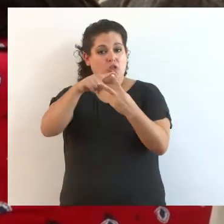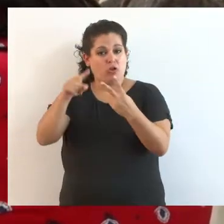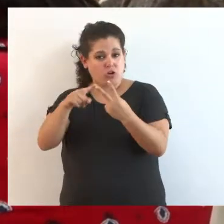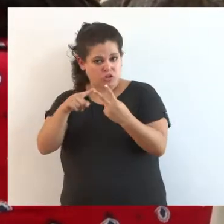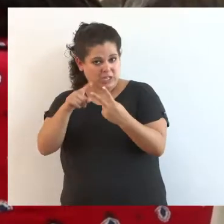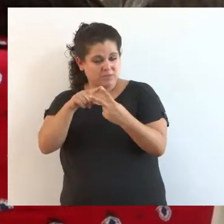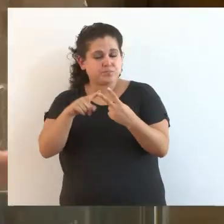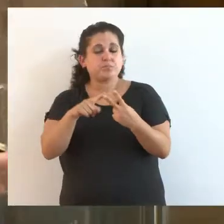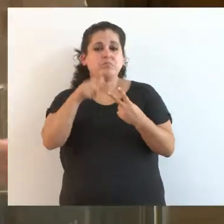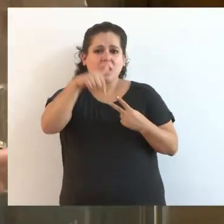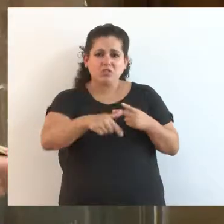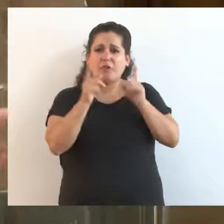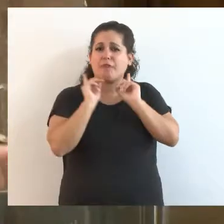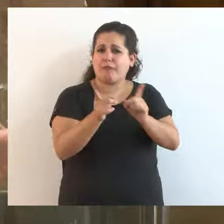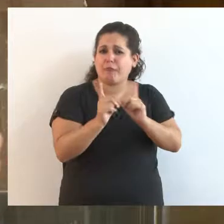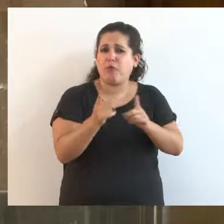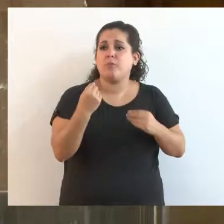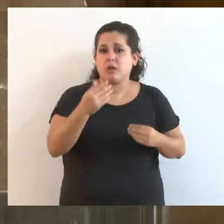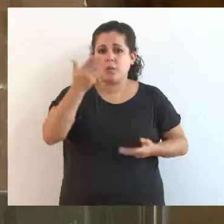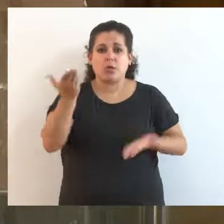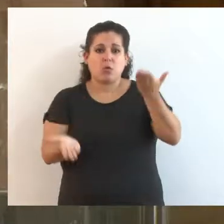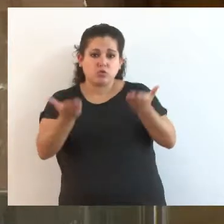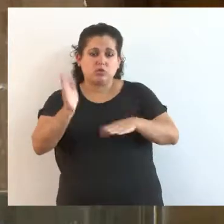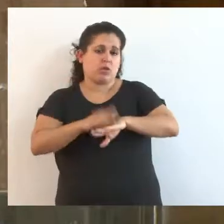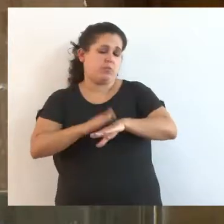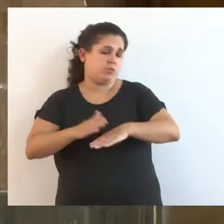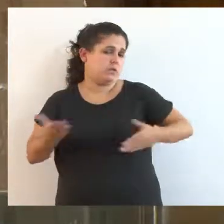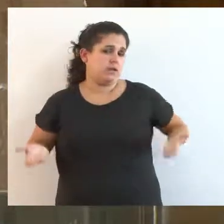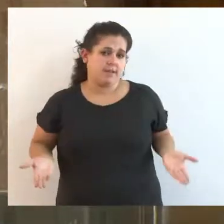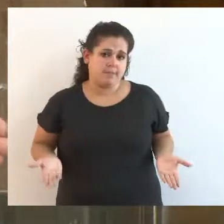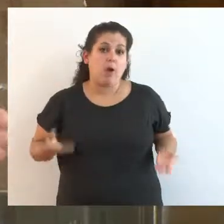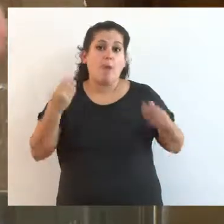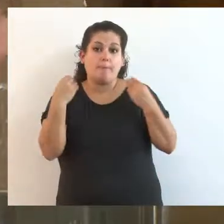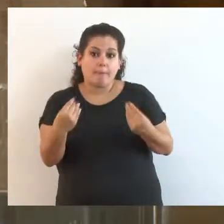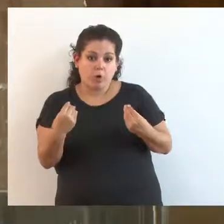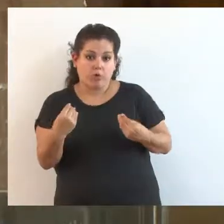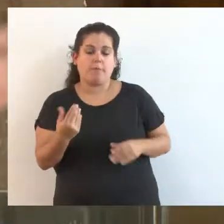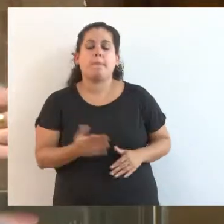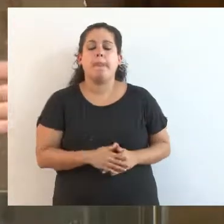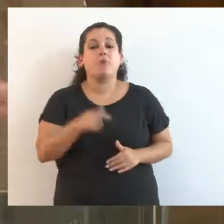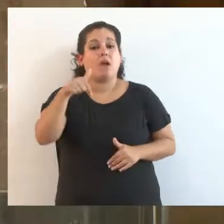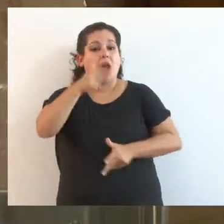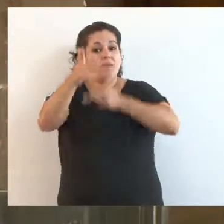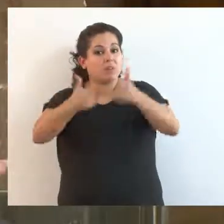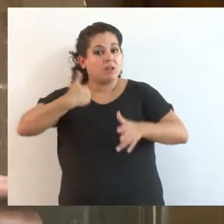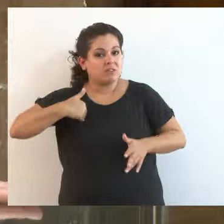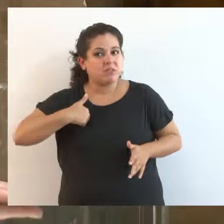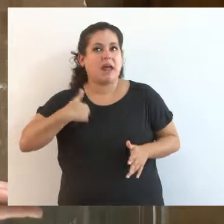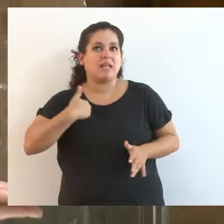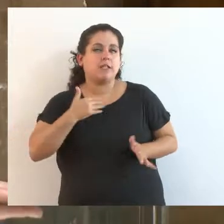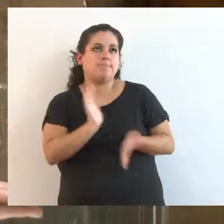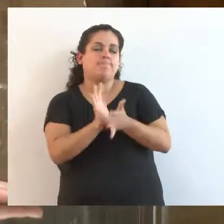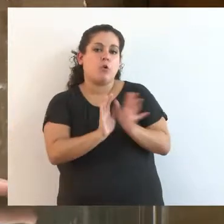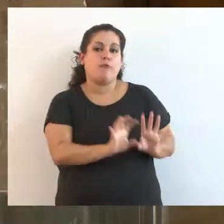dos cuestiones, digamos, esto sigue existiendo, pero en gran medida porque la justicia es responsable, digamos, porque Cuando hablamos de Argentina, hablamos de un país